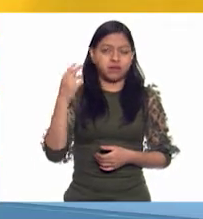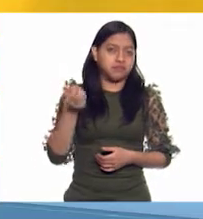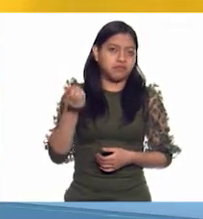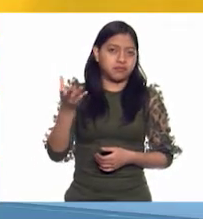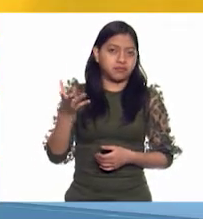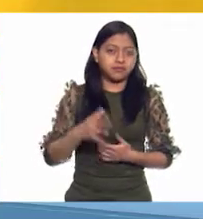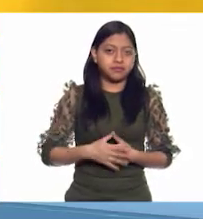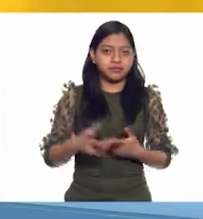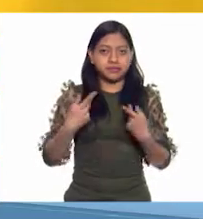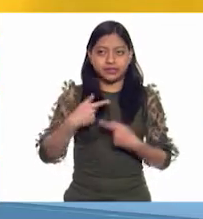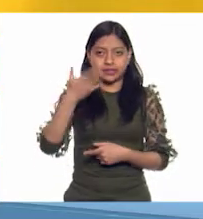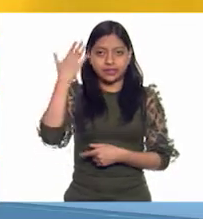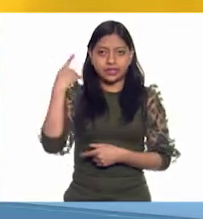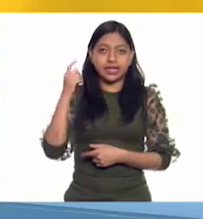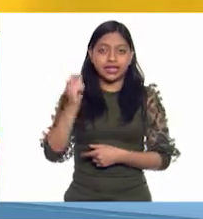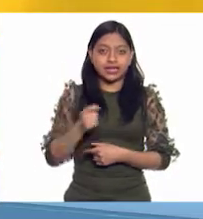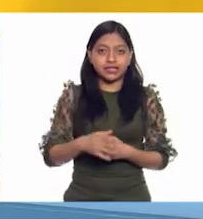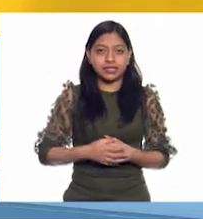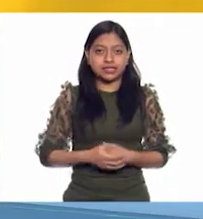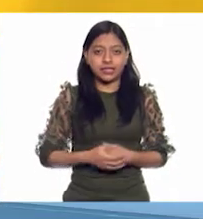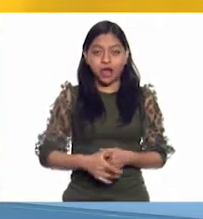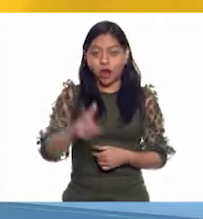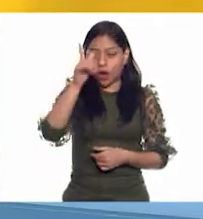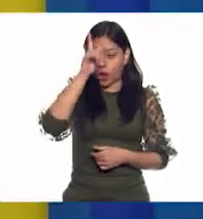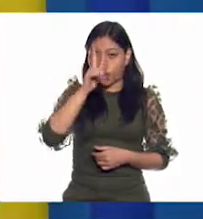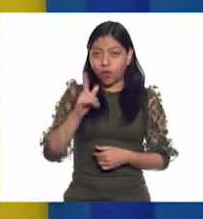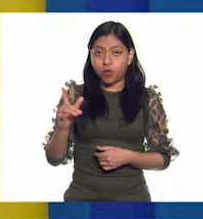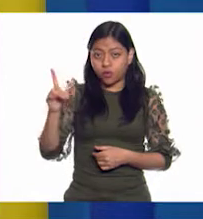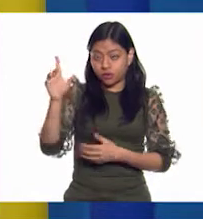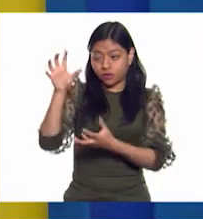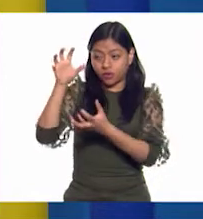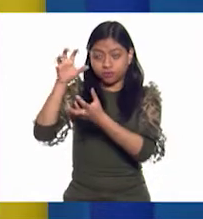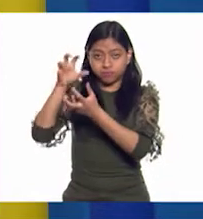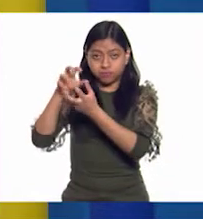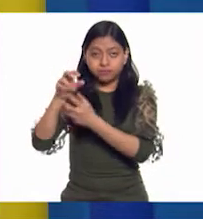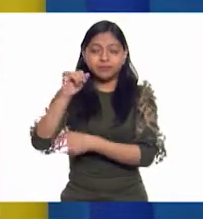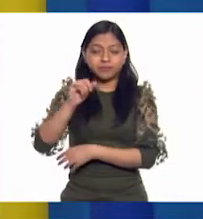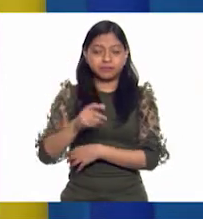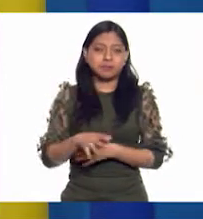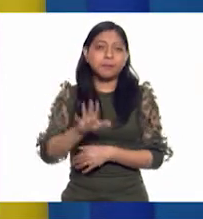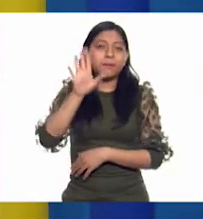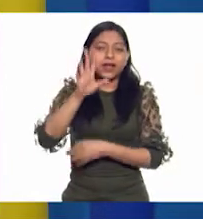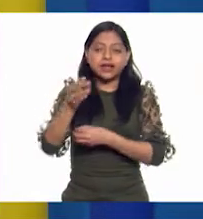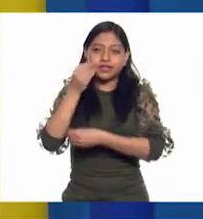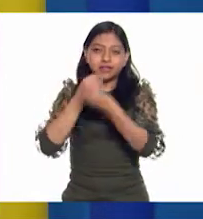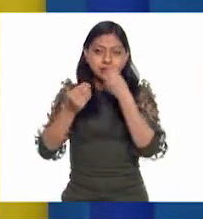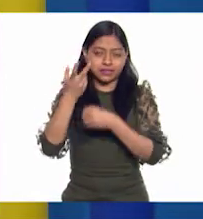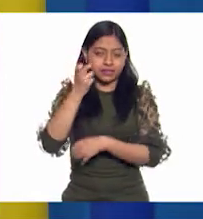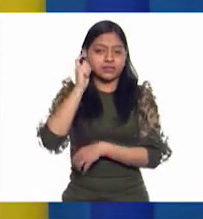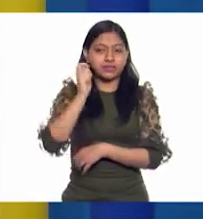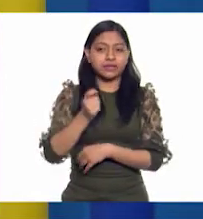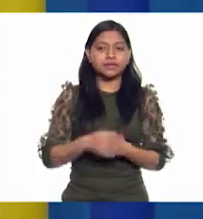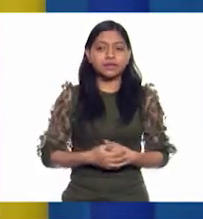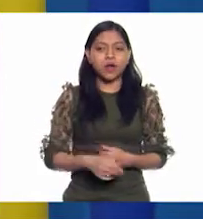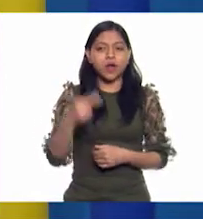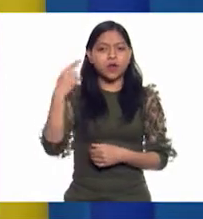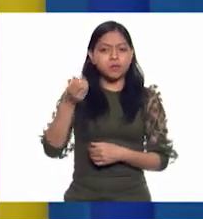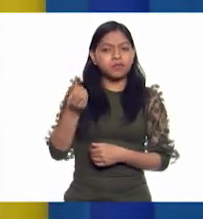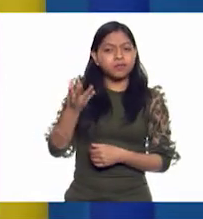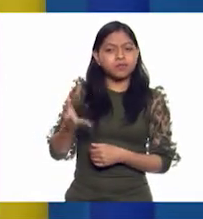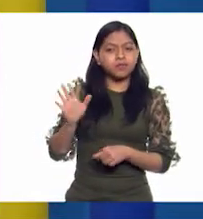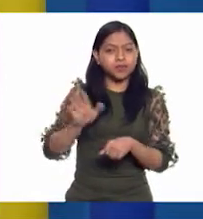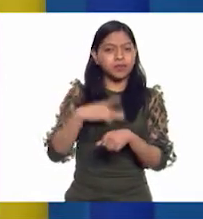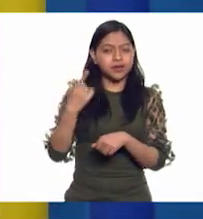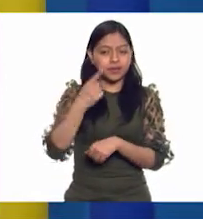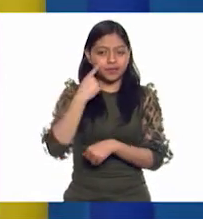imagino que significa comedora de luna. ¿O me equivoco, maestro? Exactamente, eso es el significado y el nombre que le pusieron los